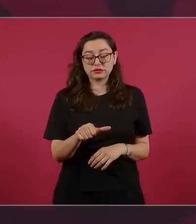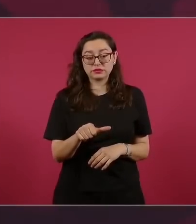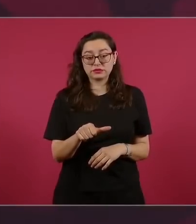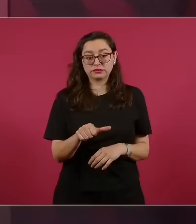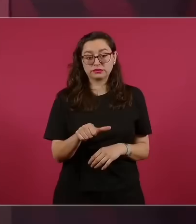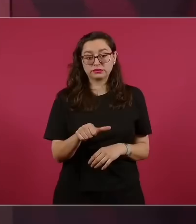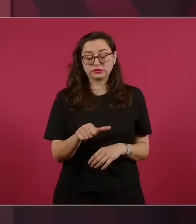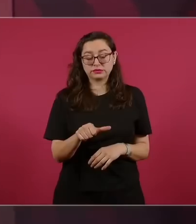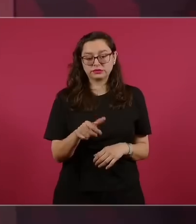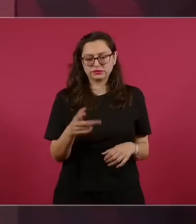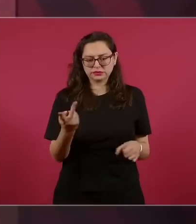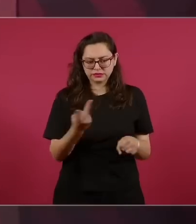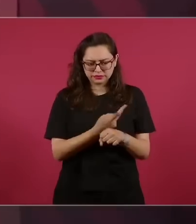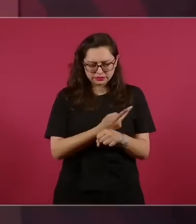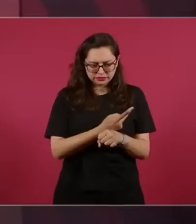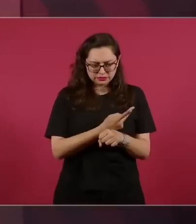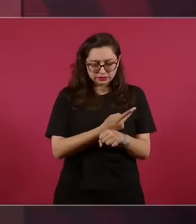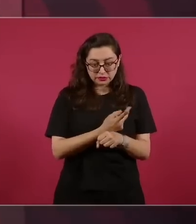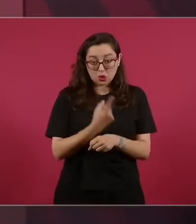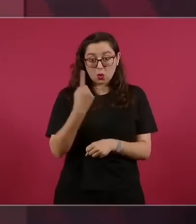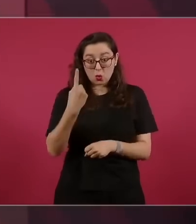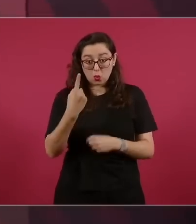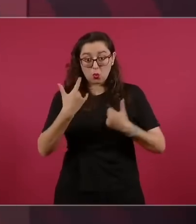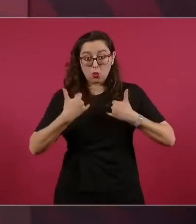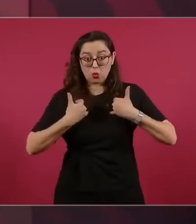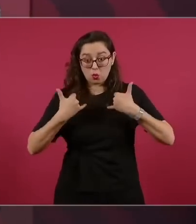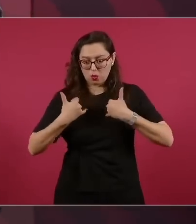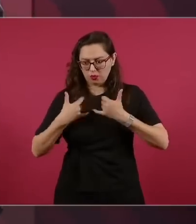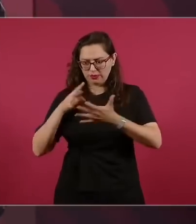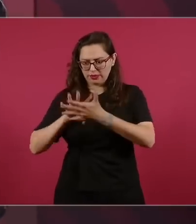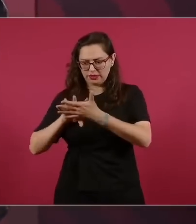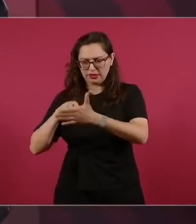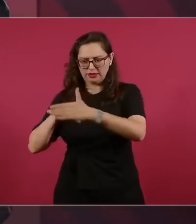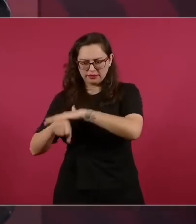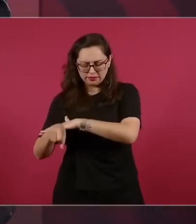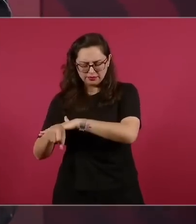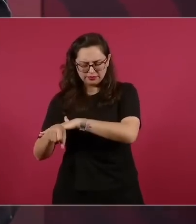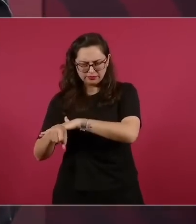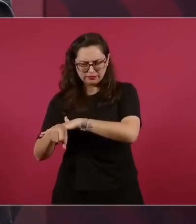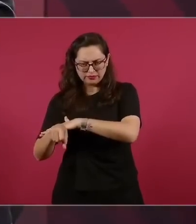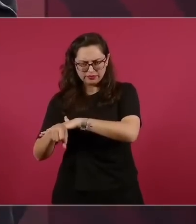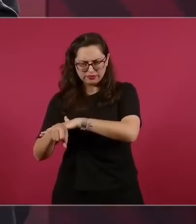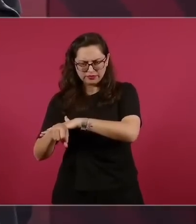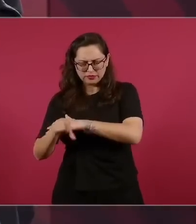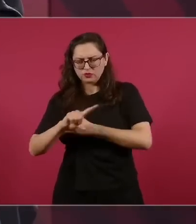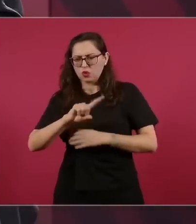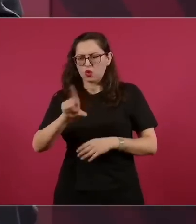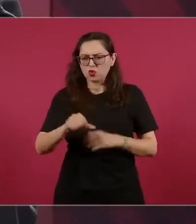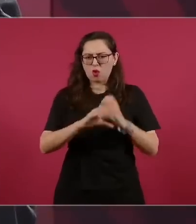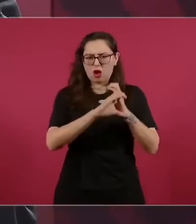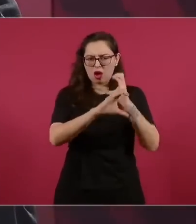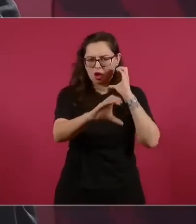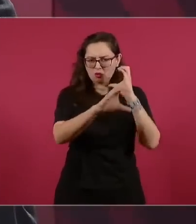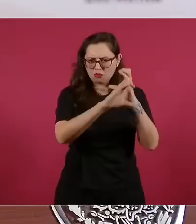de Iguala, otros los detienen en los camiones